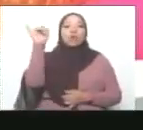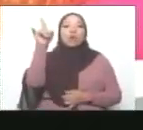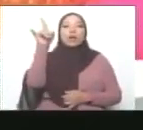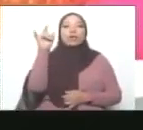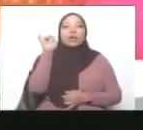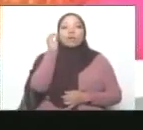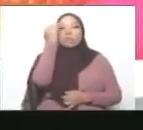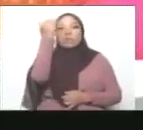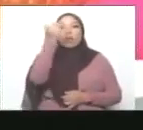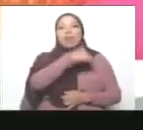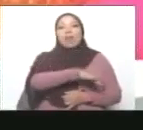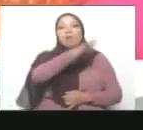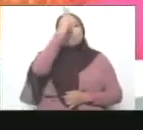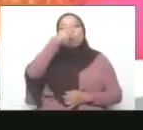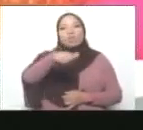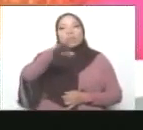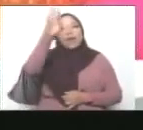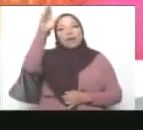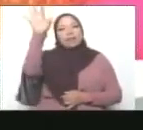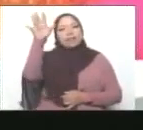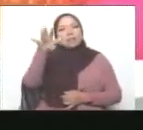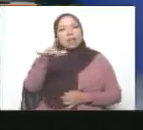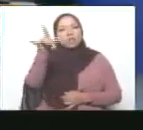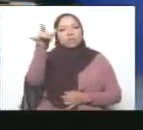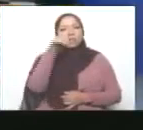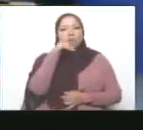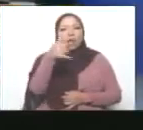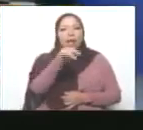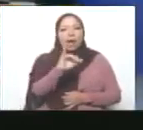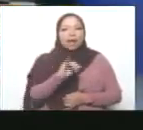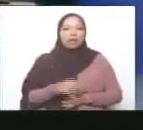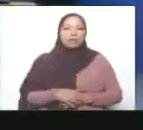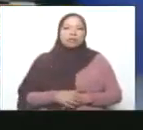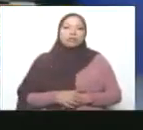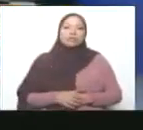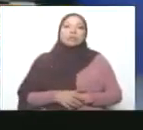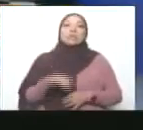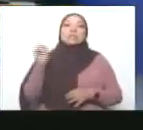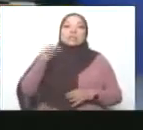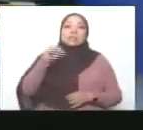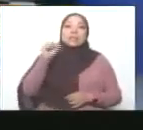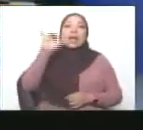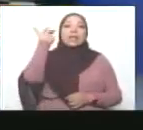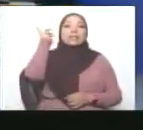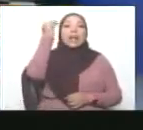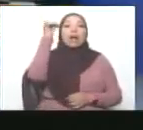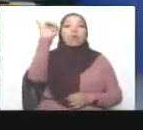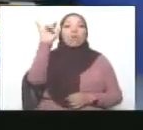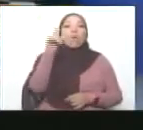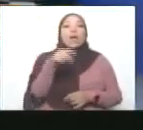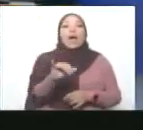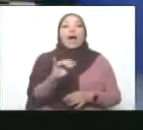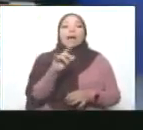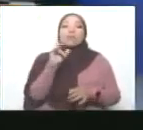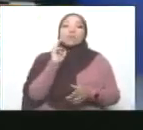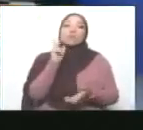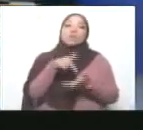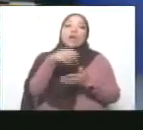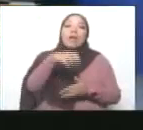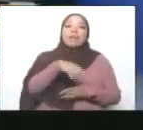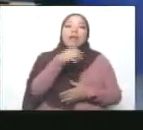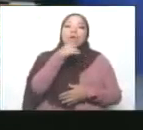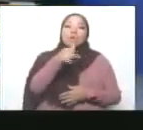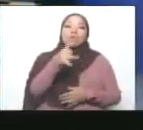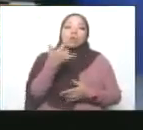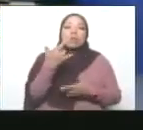la montaña de Sorte. De las dos obras importantes, Alejandro Colina, desde el punto de vista de hacerle